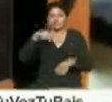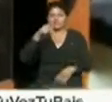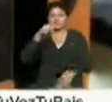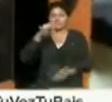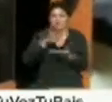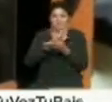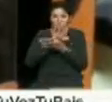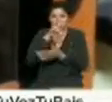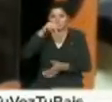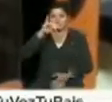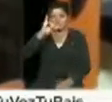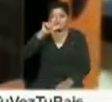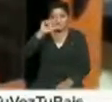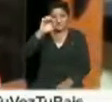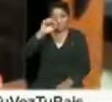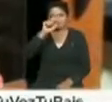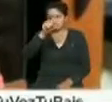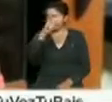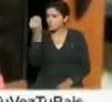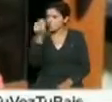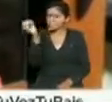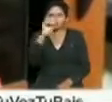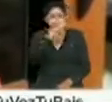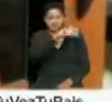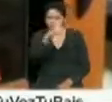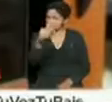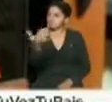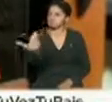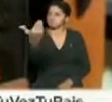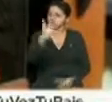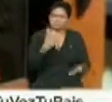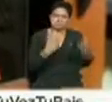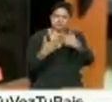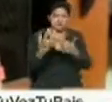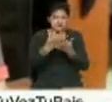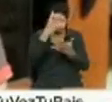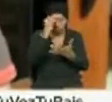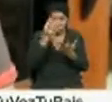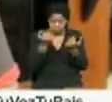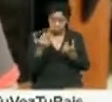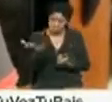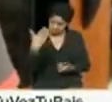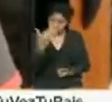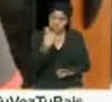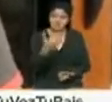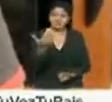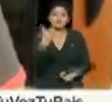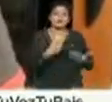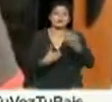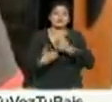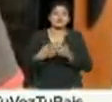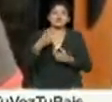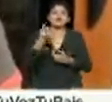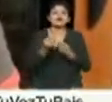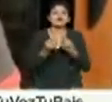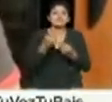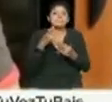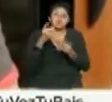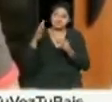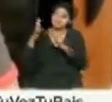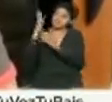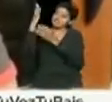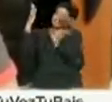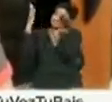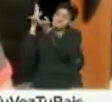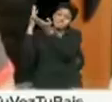los jóvenes y a toda persona de cualquier edad que quiera aprender desde cómo comenzar a tejer, desde